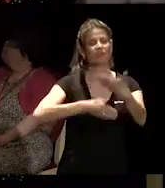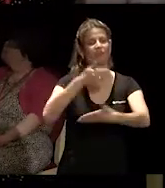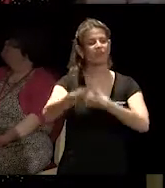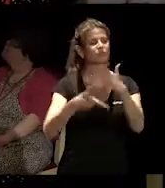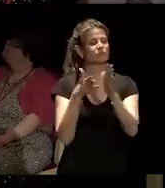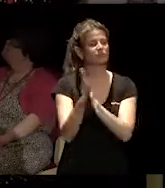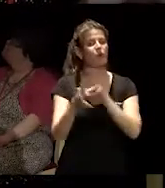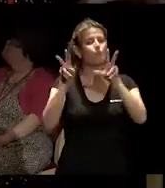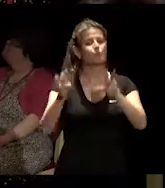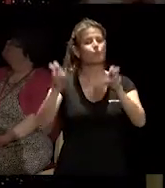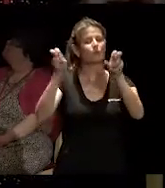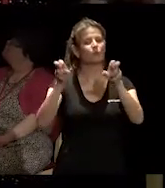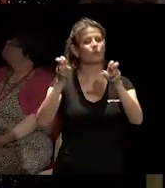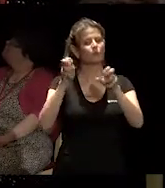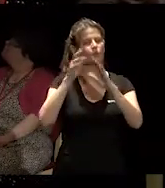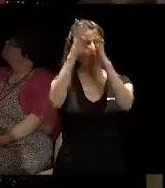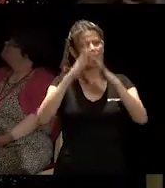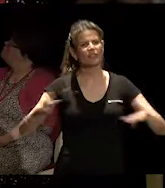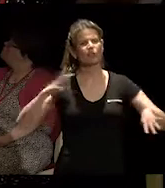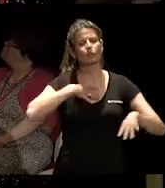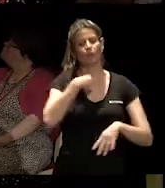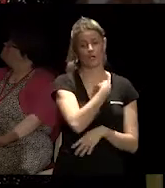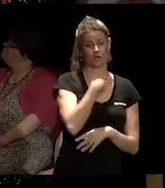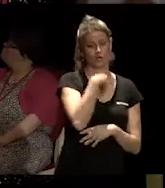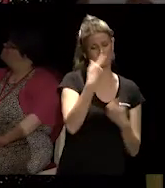papeles o el rol de la mujer todavía pueda seguir